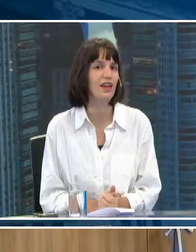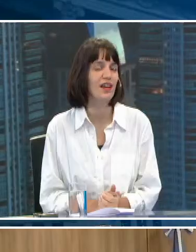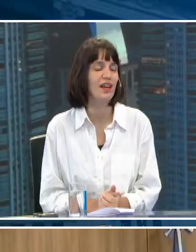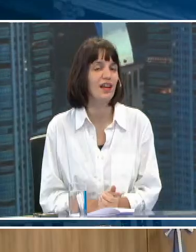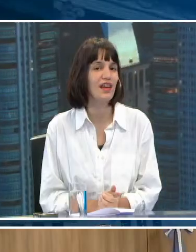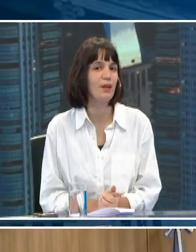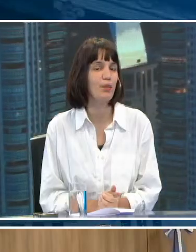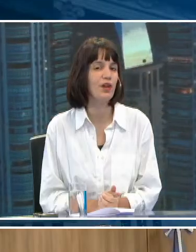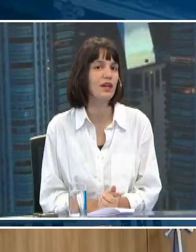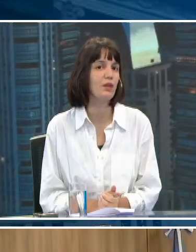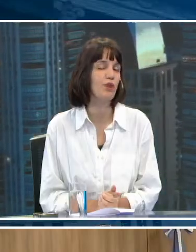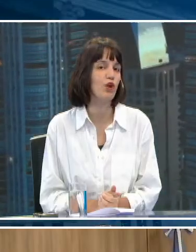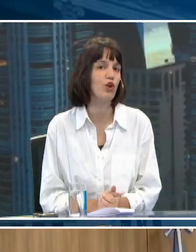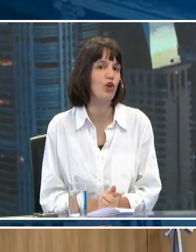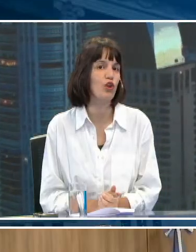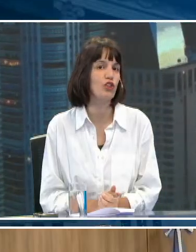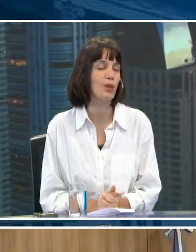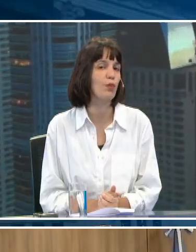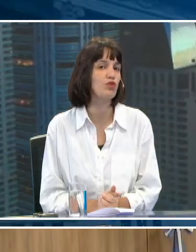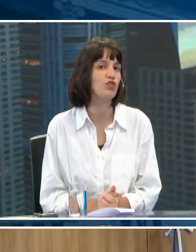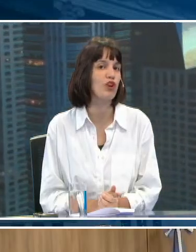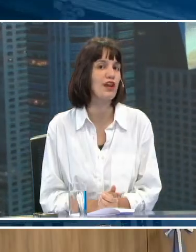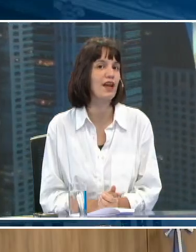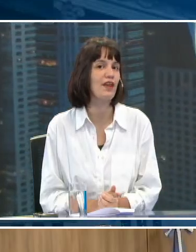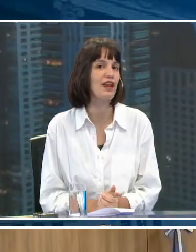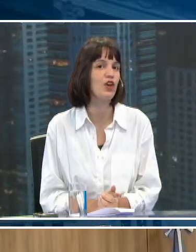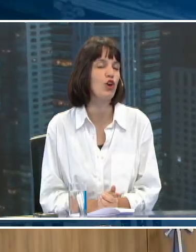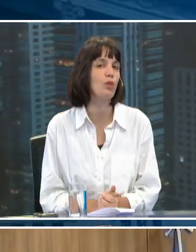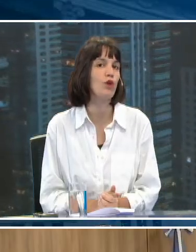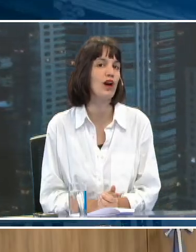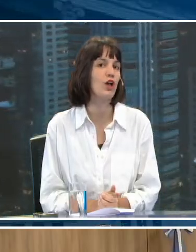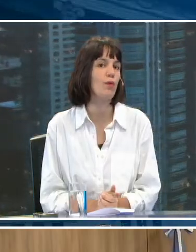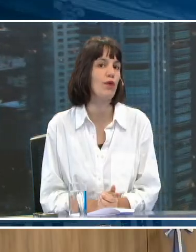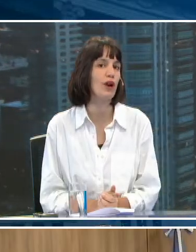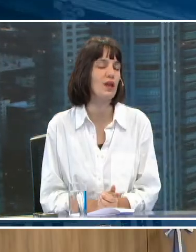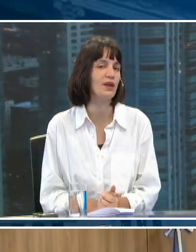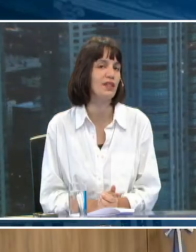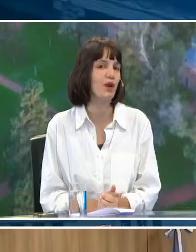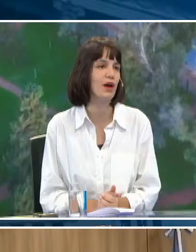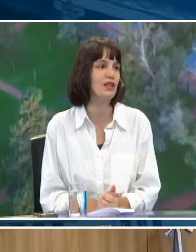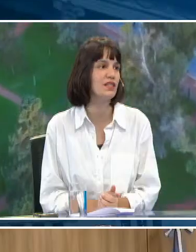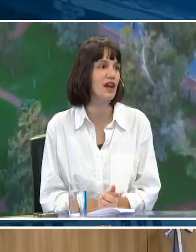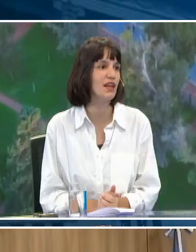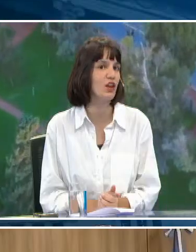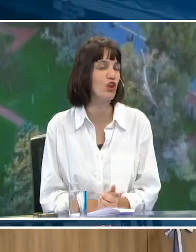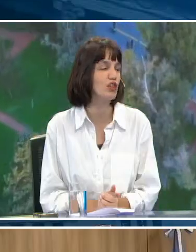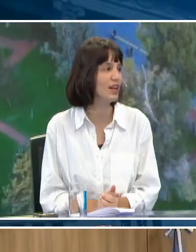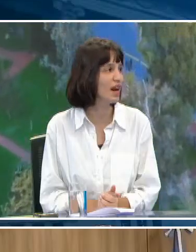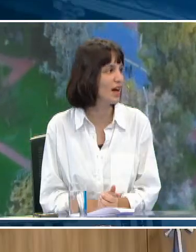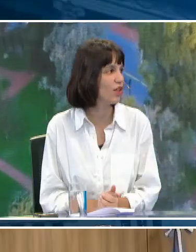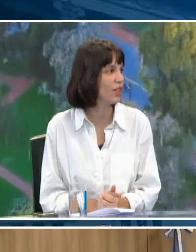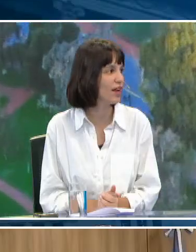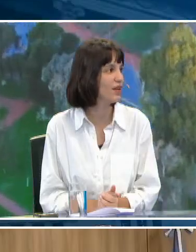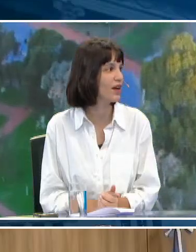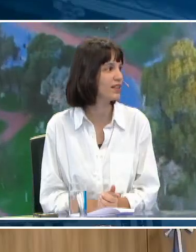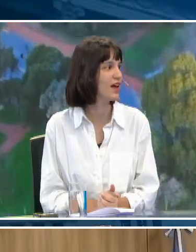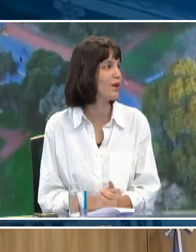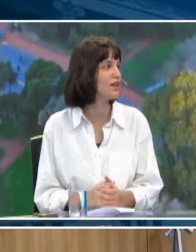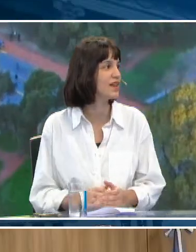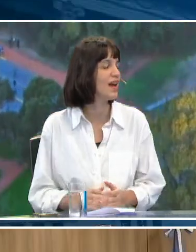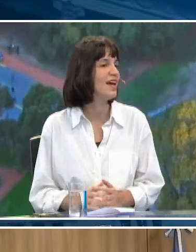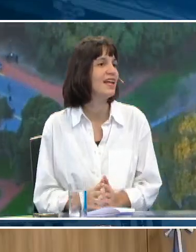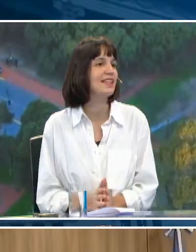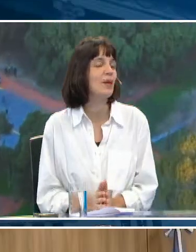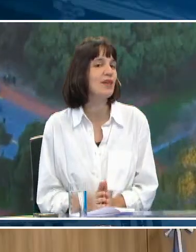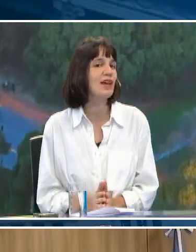de... por ejemplo, los expositores que habían ido convocados por La Libertad Avanza y los aliados de La Libertad